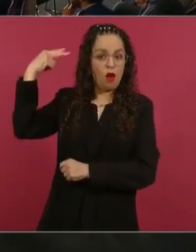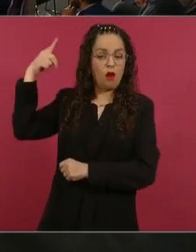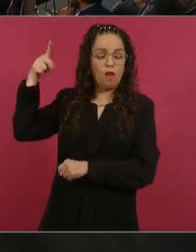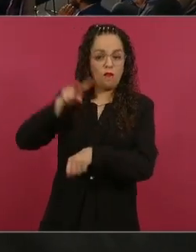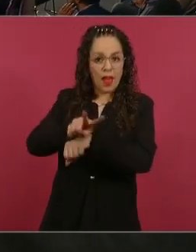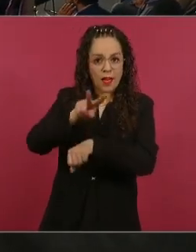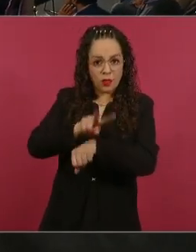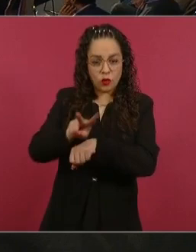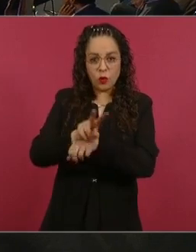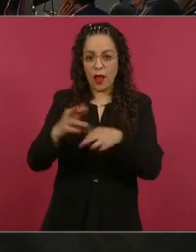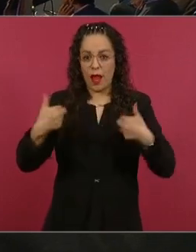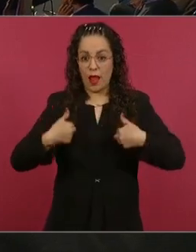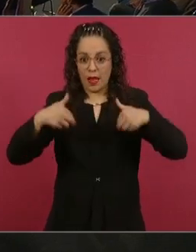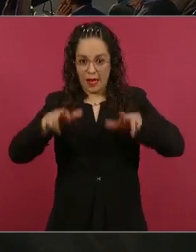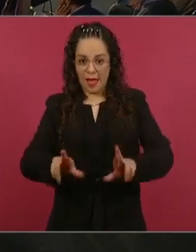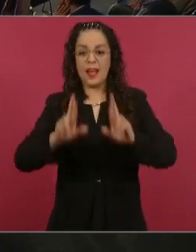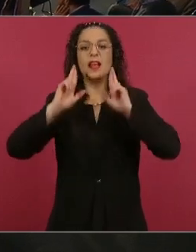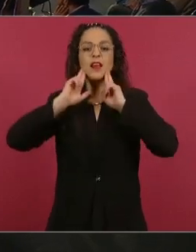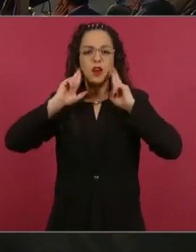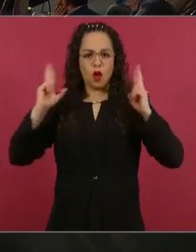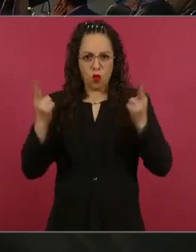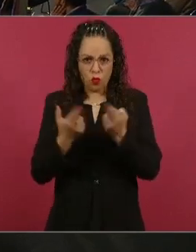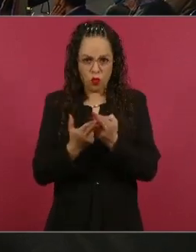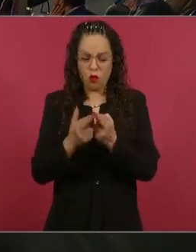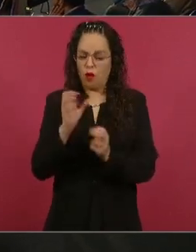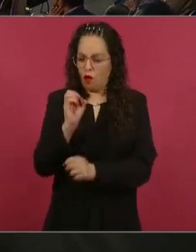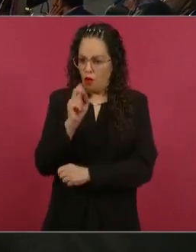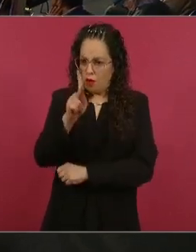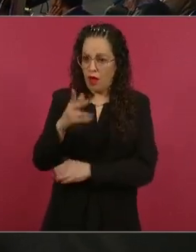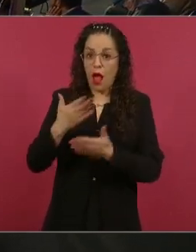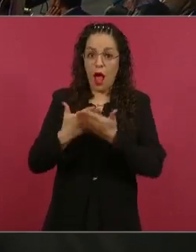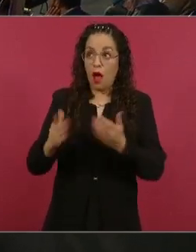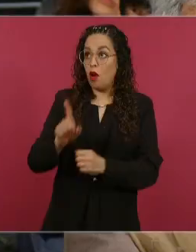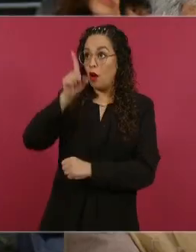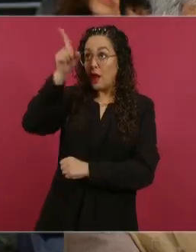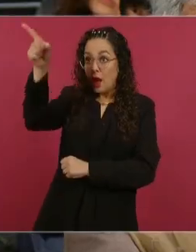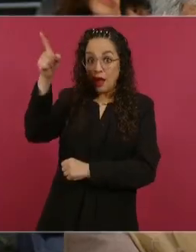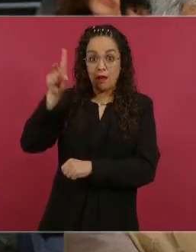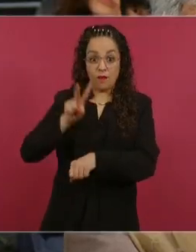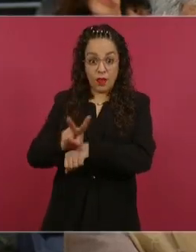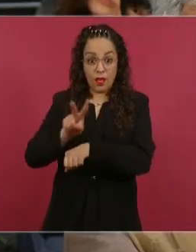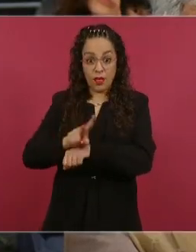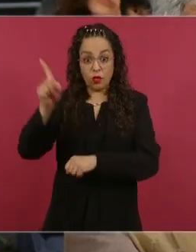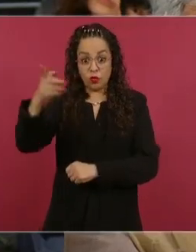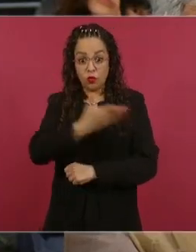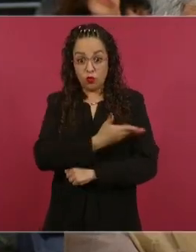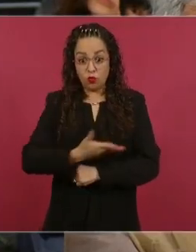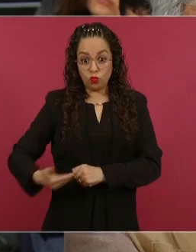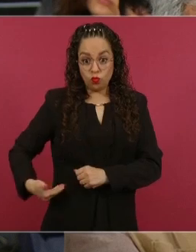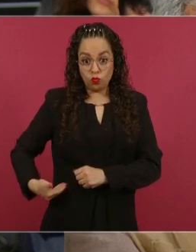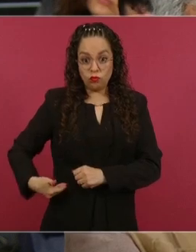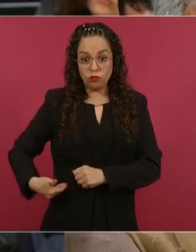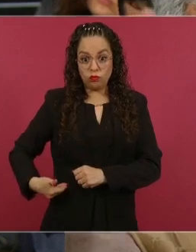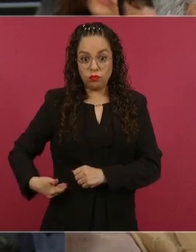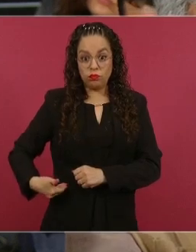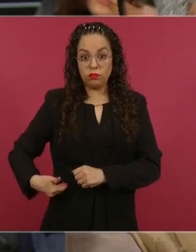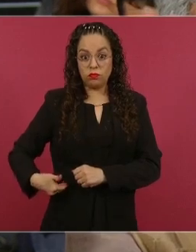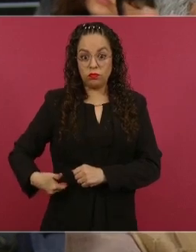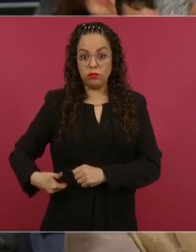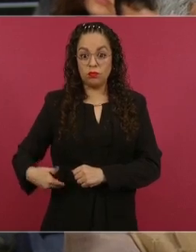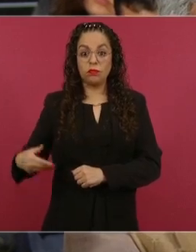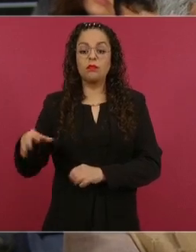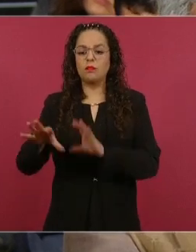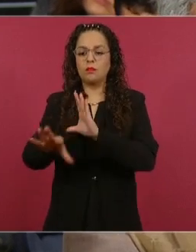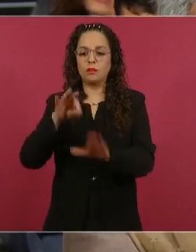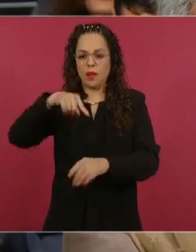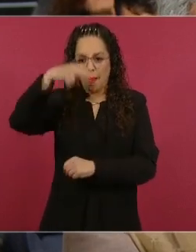cooperación bilateral. Muy bien. Ahora, la oposición venezolana junto al presidente tomaron de sede México para reunirse en noviembre o días